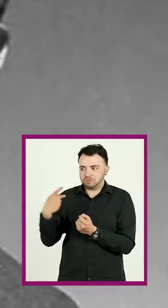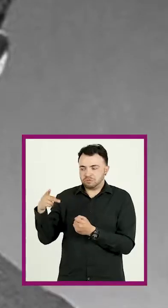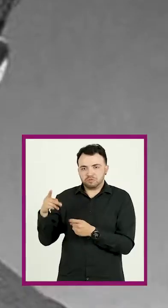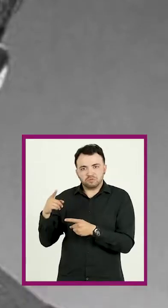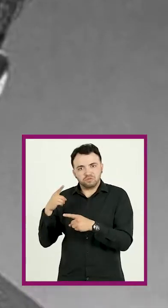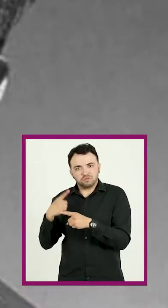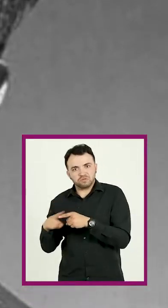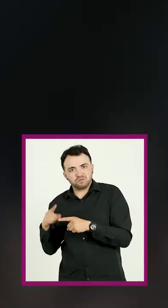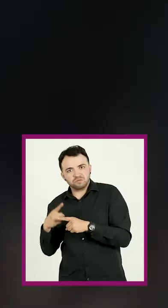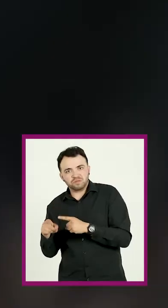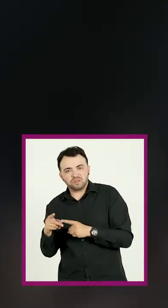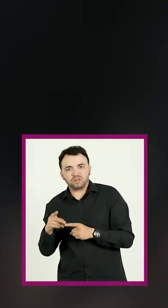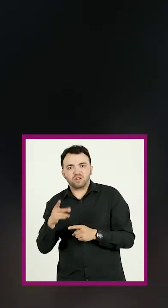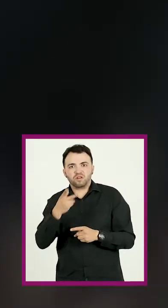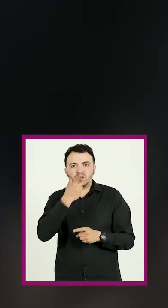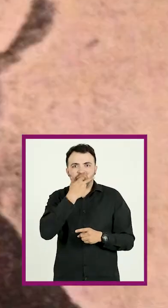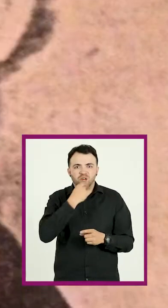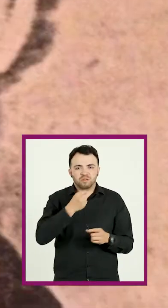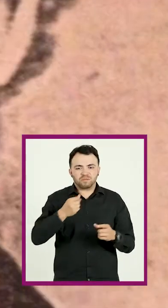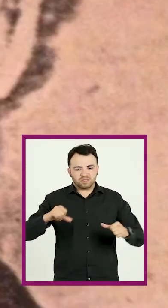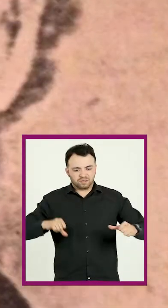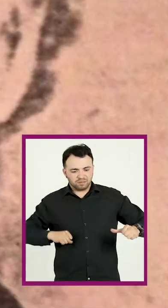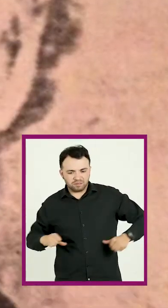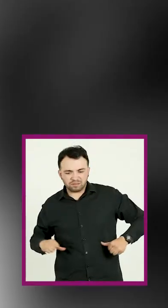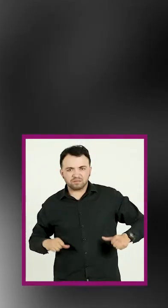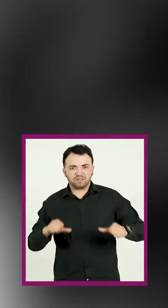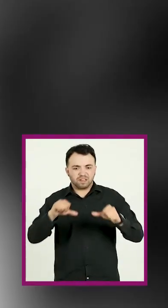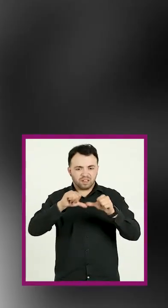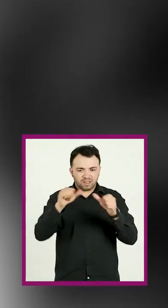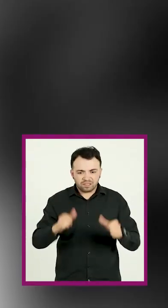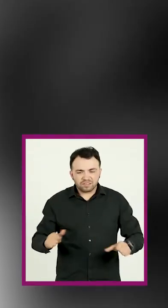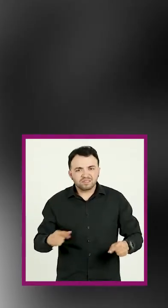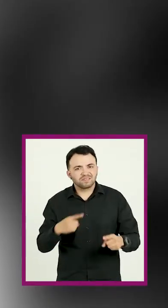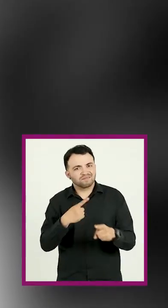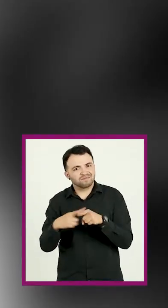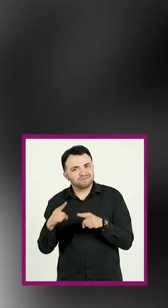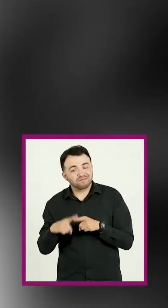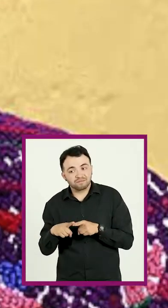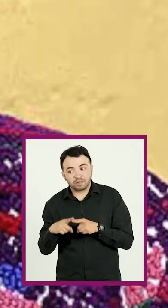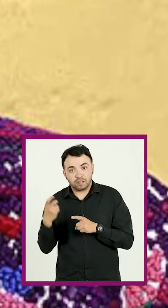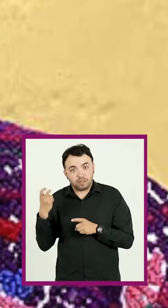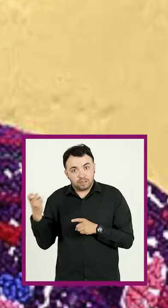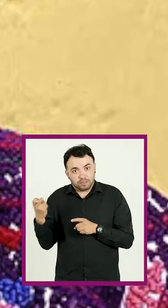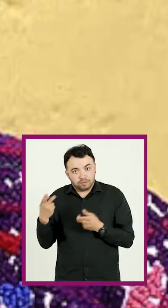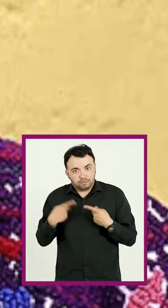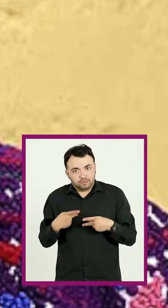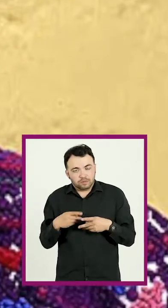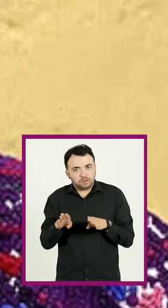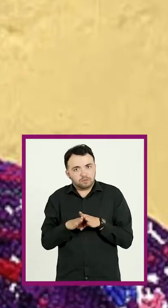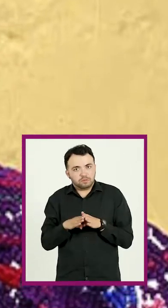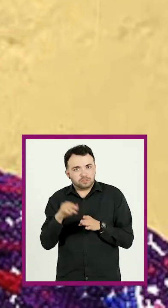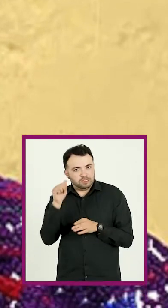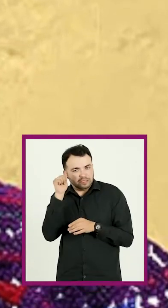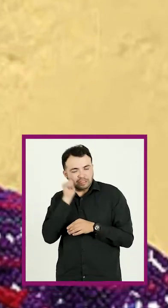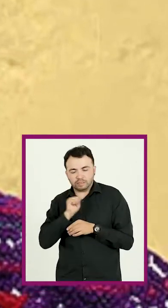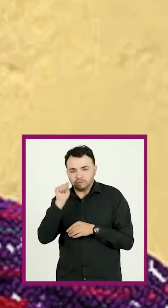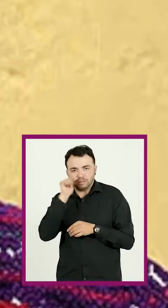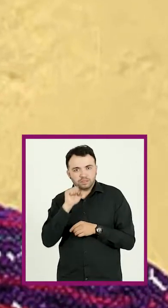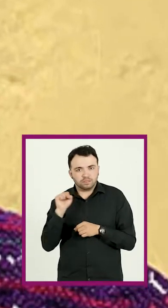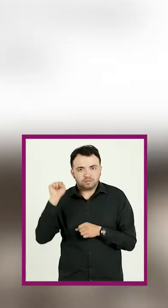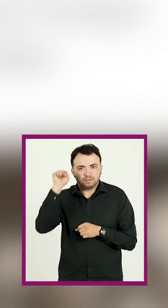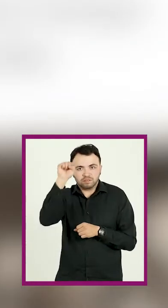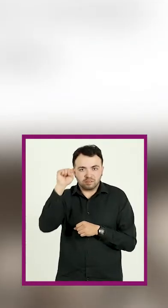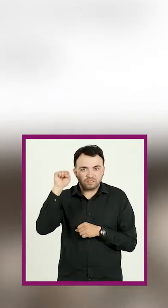sus poetas, críticos y novelistas, muchos de ellos y ellas combatientes activos y víctimas de la